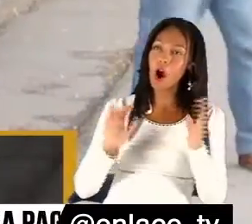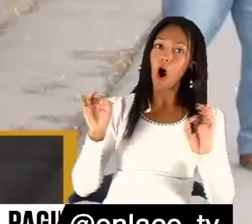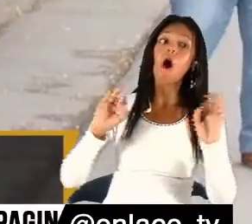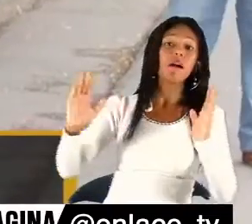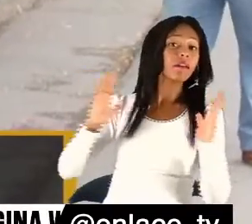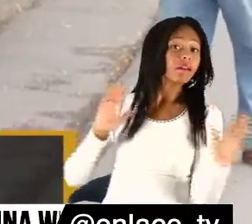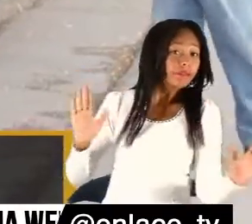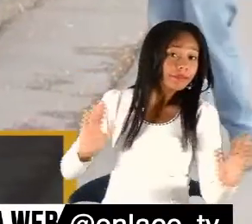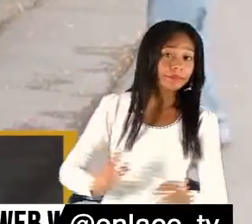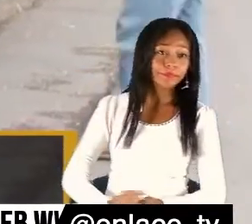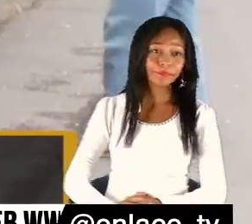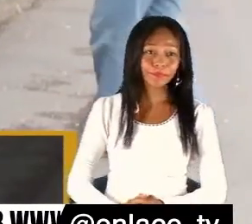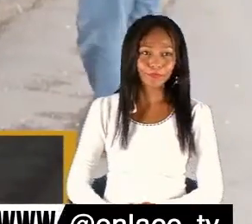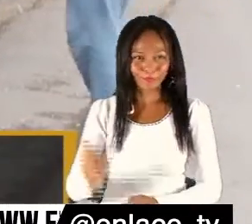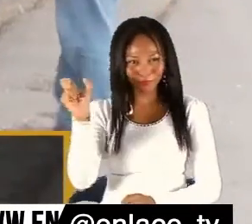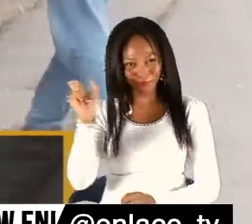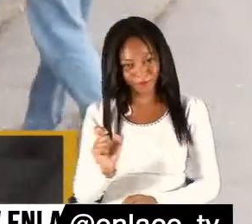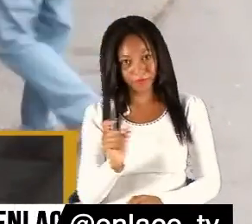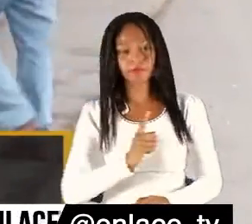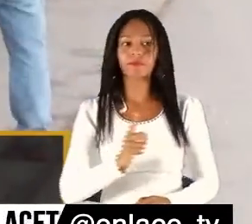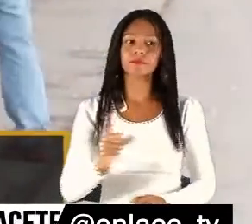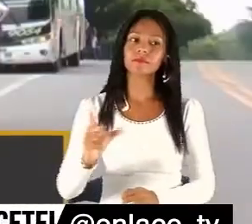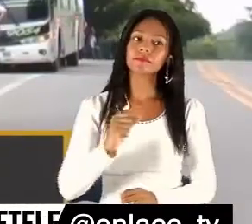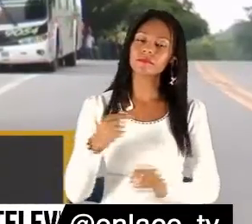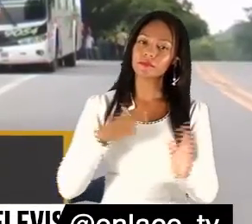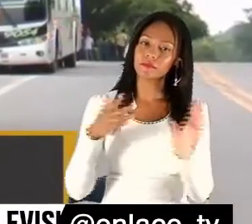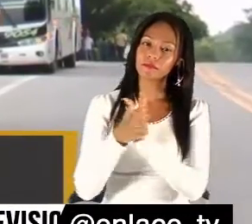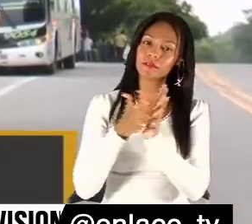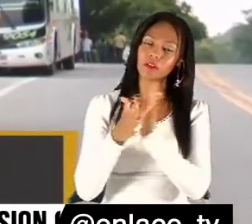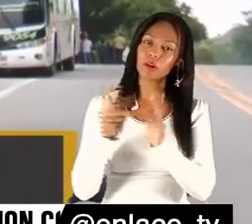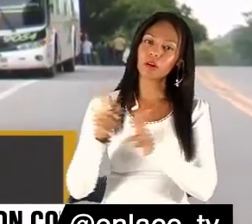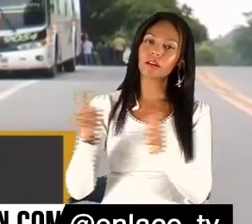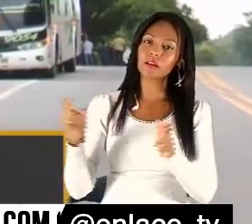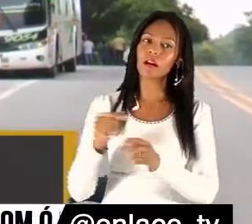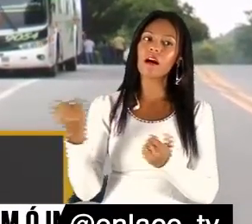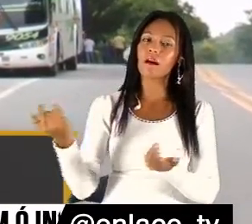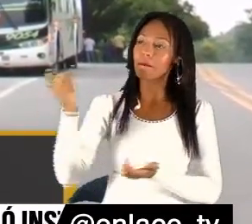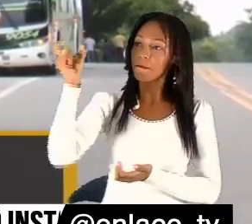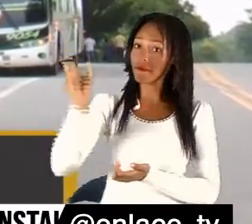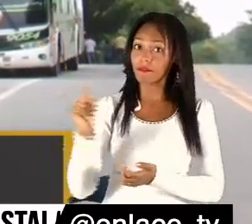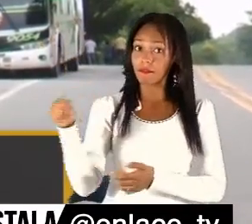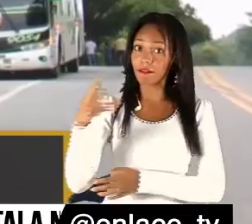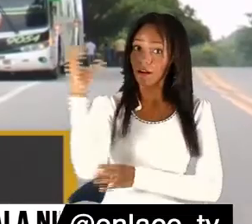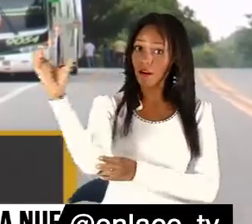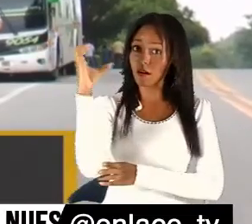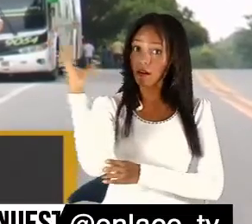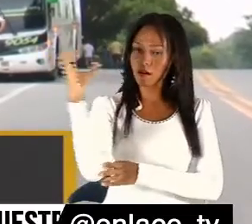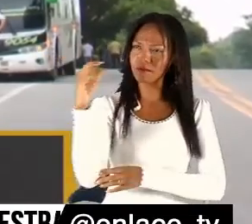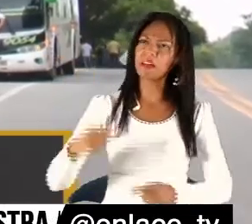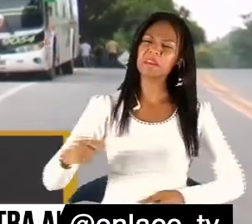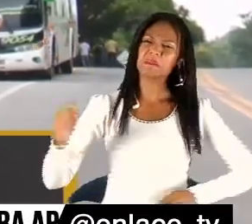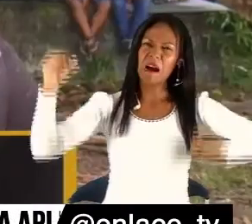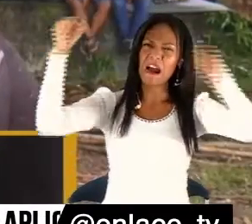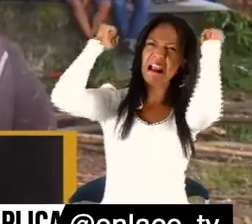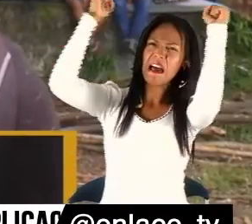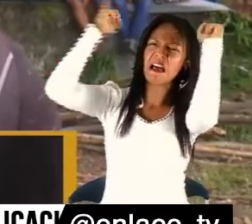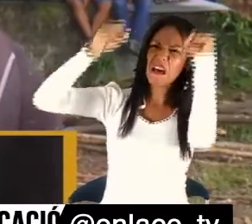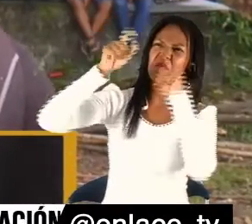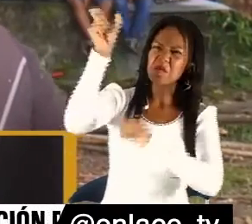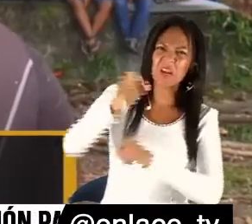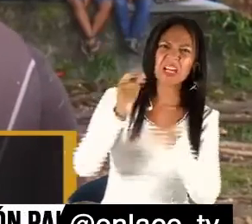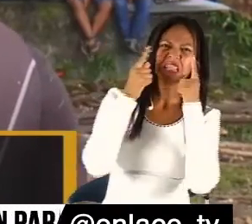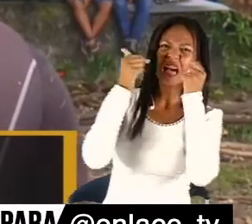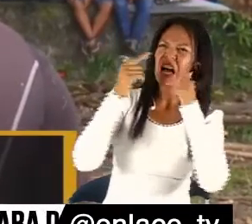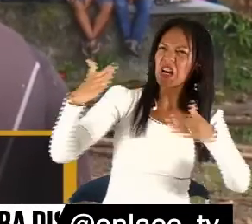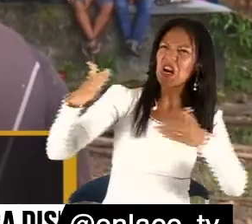los campesinos expuso para este informativo algunas de las razones por las que nuevamente los campesinos de Colombia protestan contra el gobierno del presidente Santos. Que el gobierno